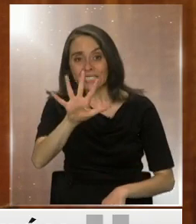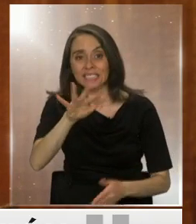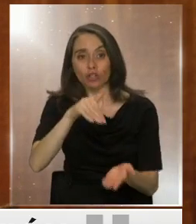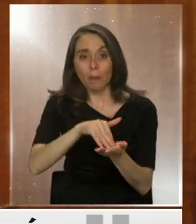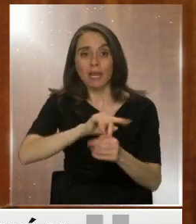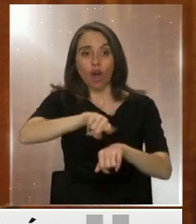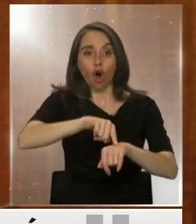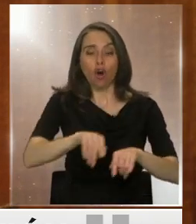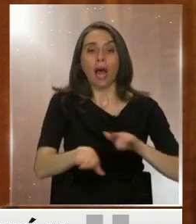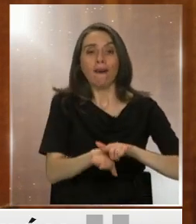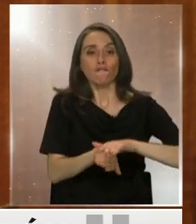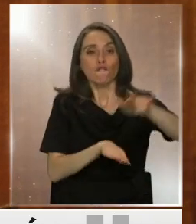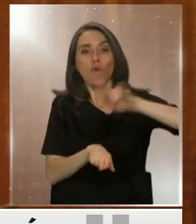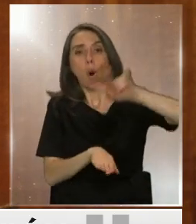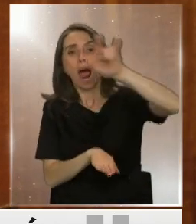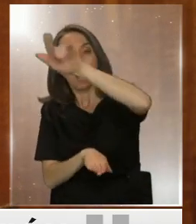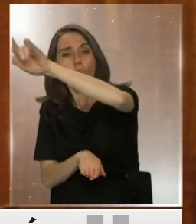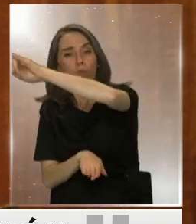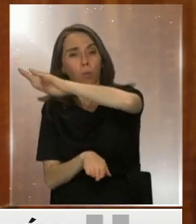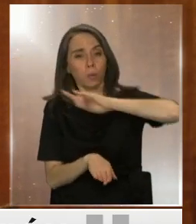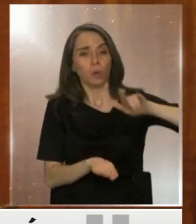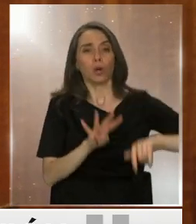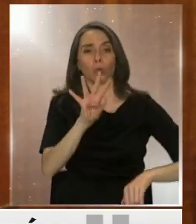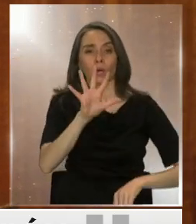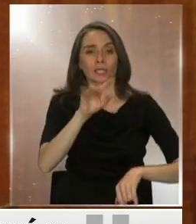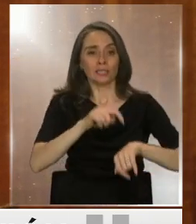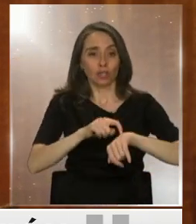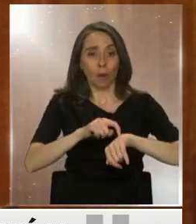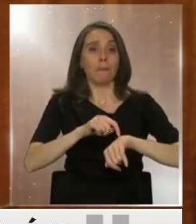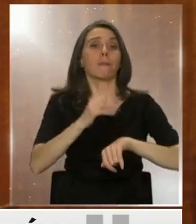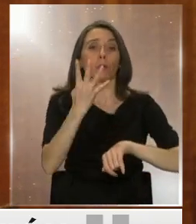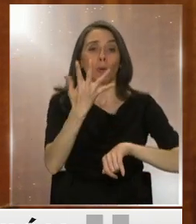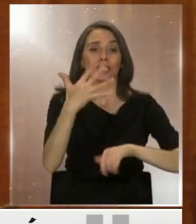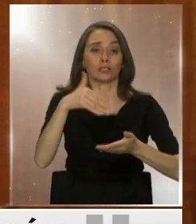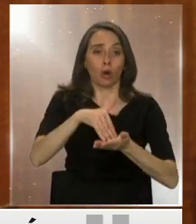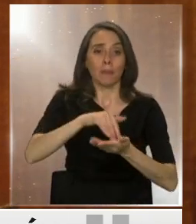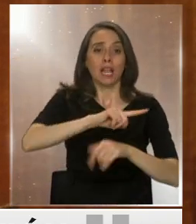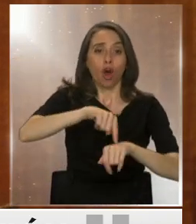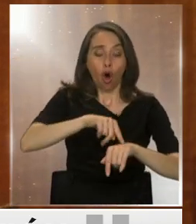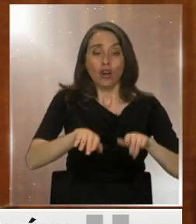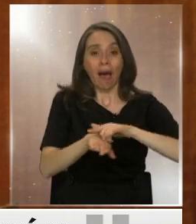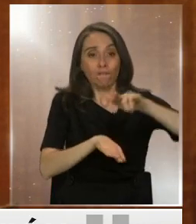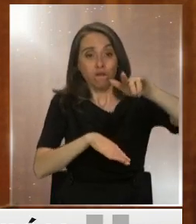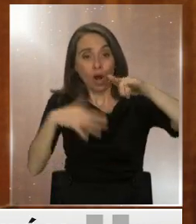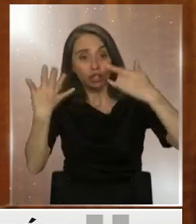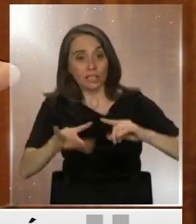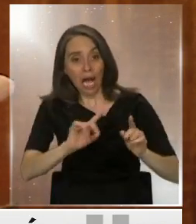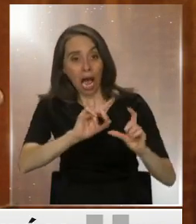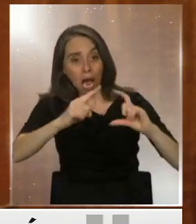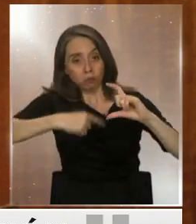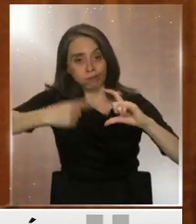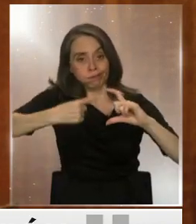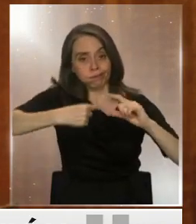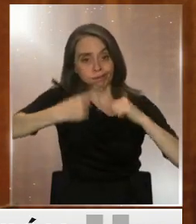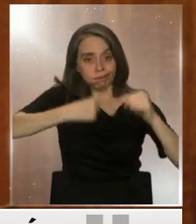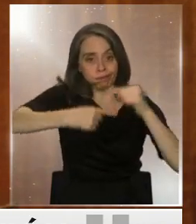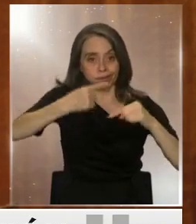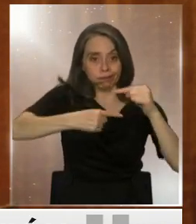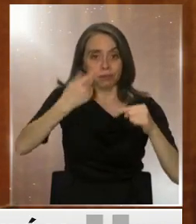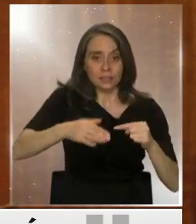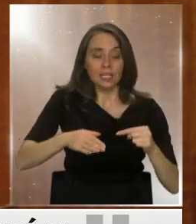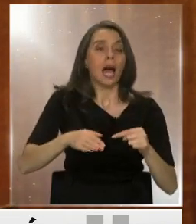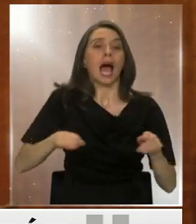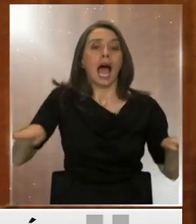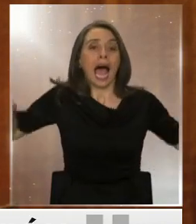45 mil horas de vuelo usted le cambia en una caja que su soporte arriba las alas y puedo lograr hasta